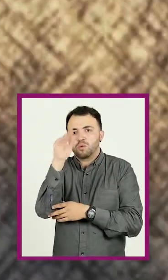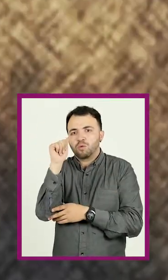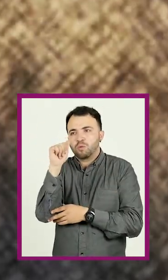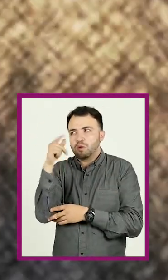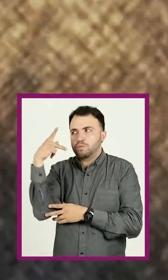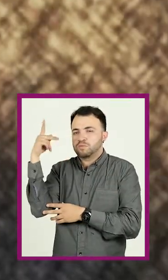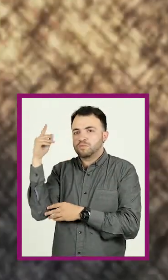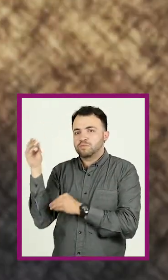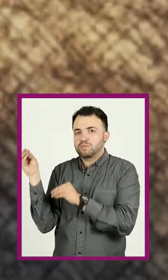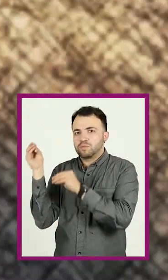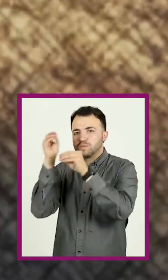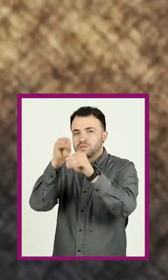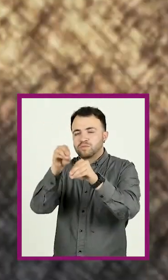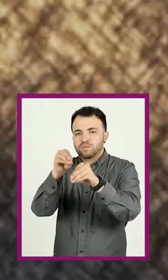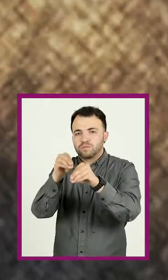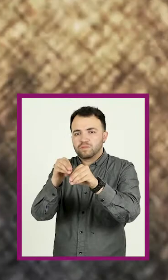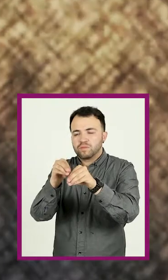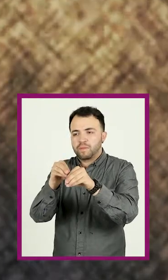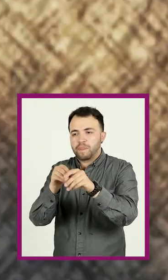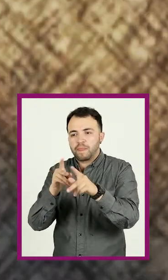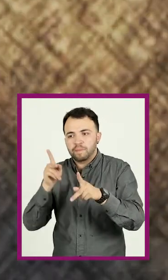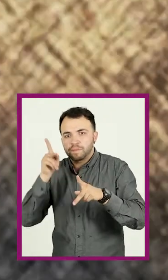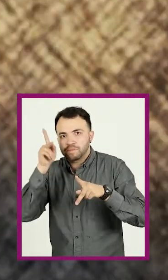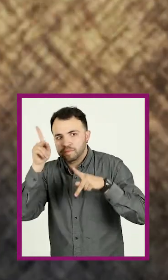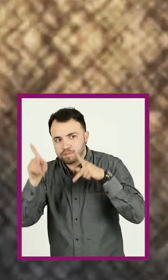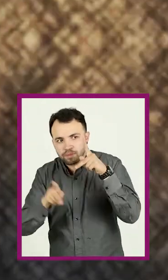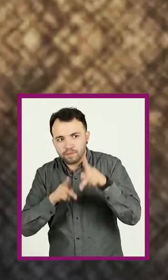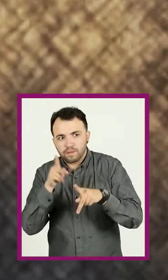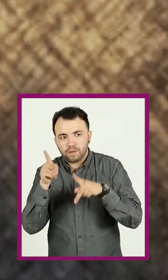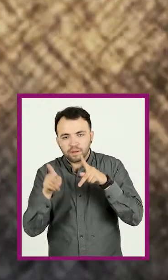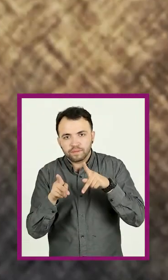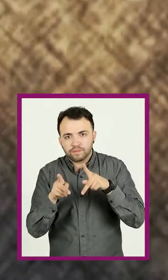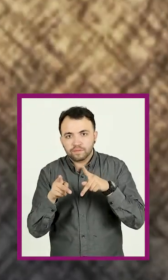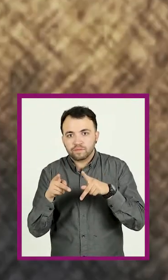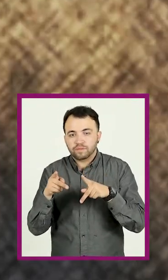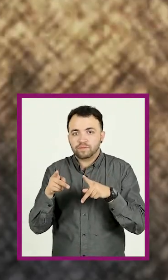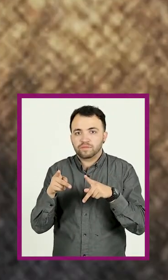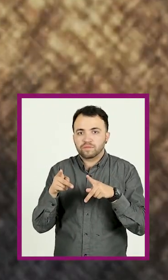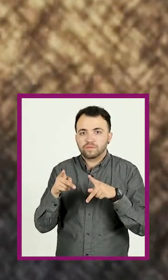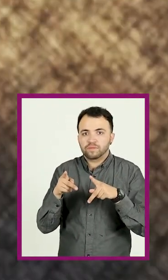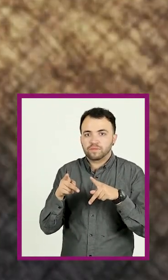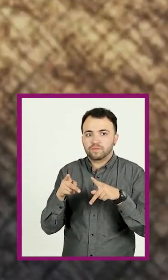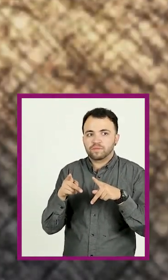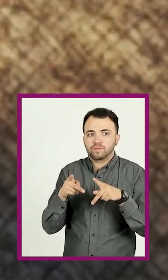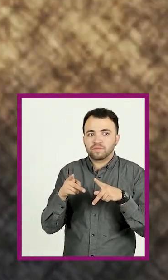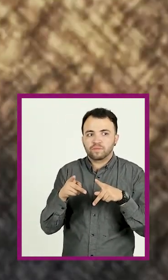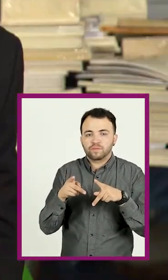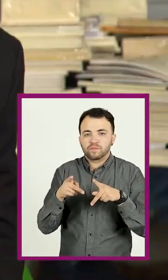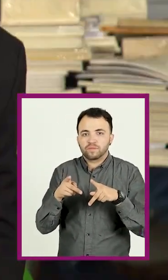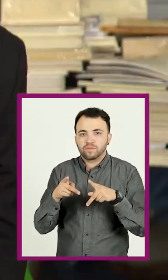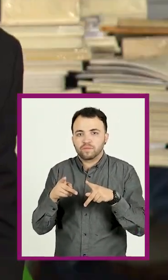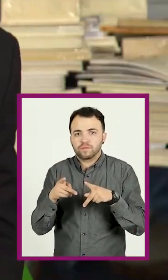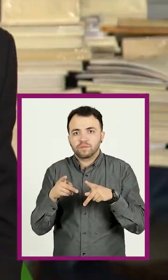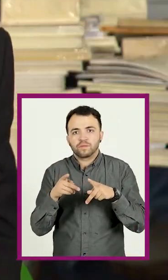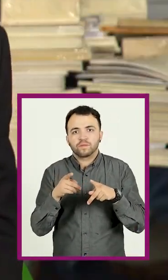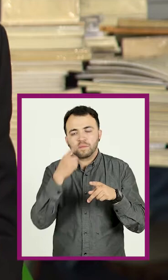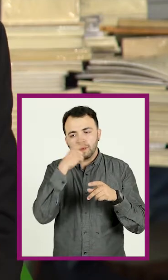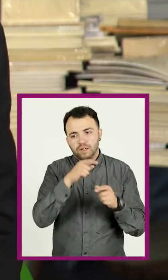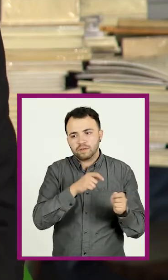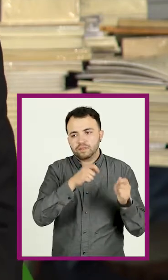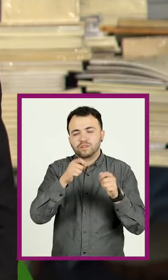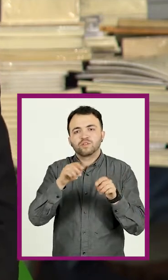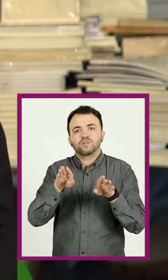Sterling, que por cierto destacó por una posición digna frente a la presidencia de Madero, mientras otros